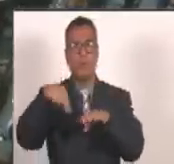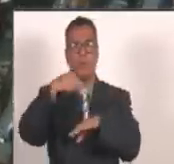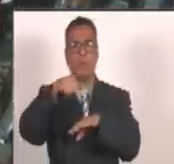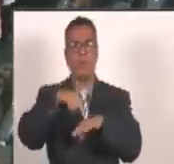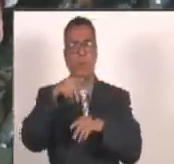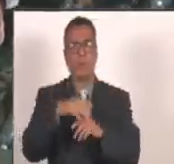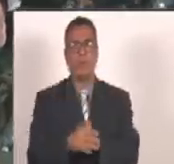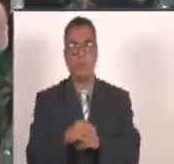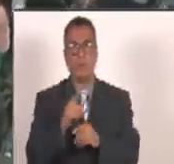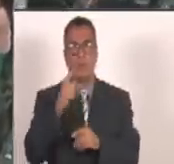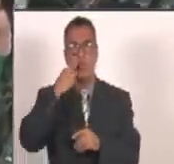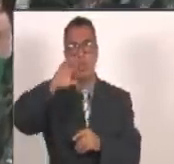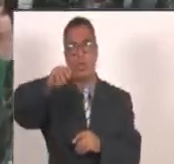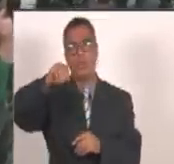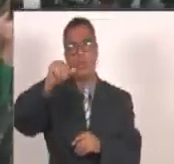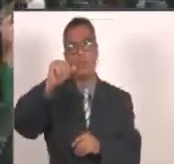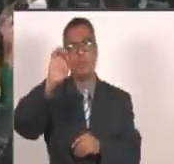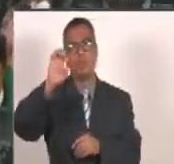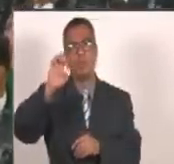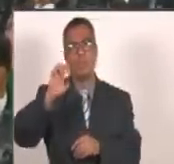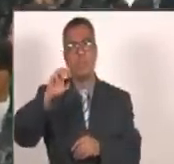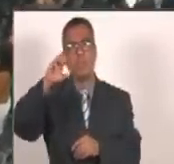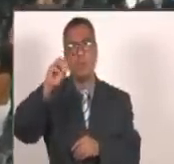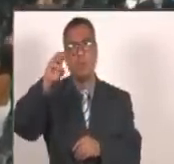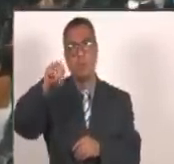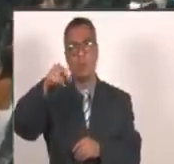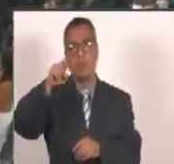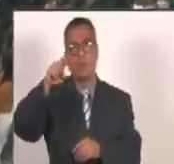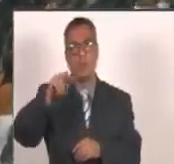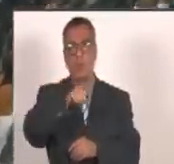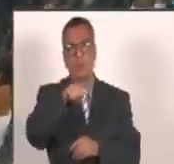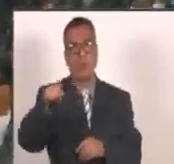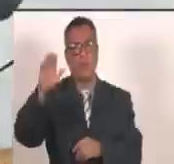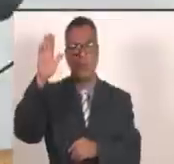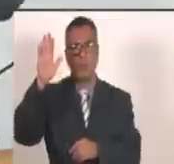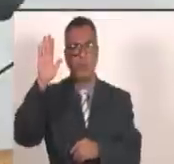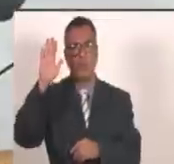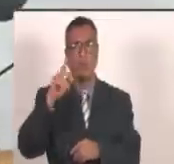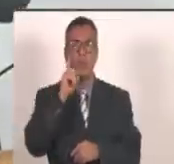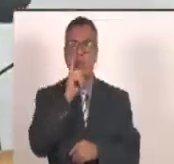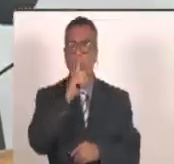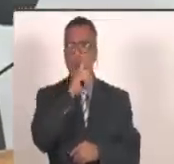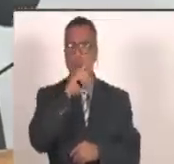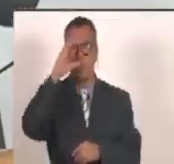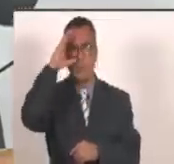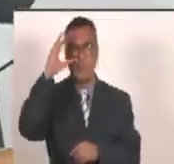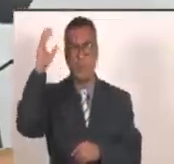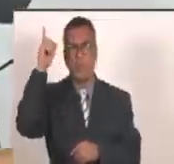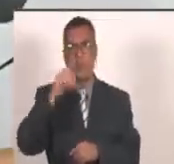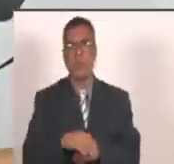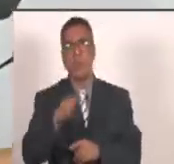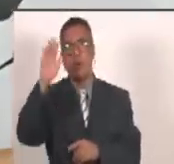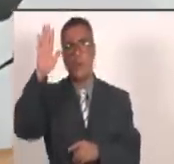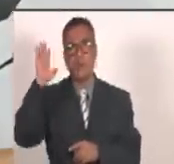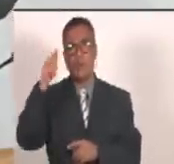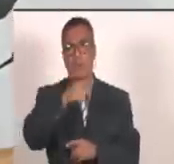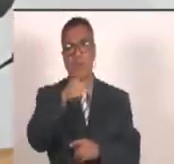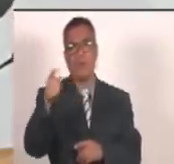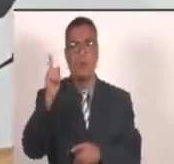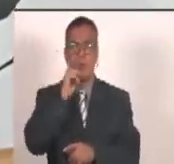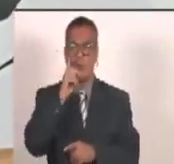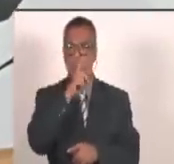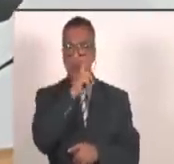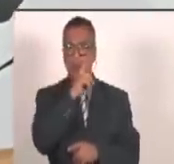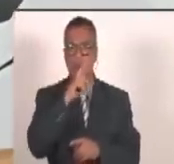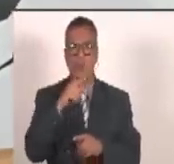Nacional. Ciudadano José Omar Molina Palencia. ¿Jura usted en el nombre de Dios? ¿Jura usted en